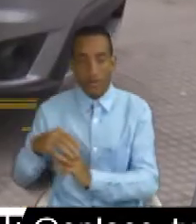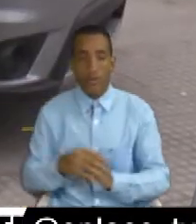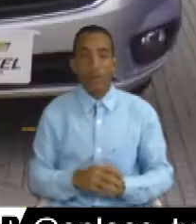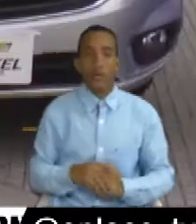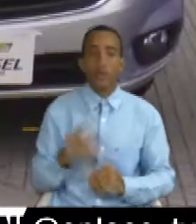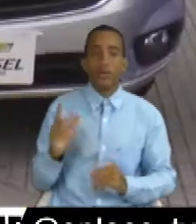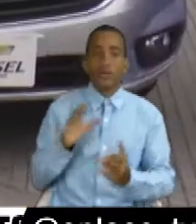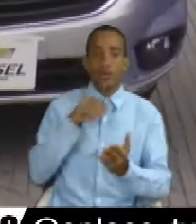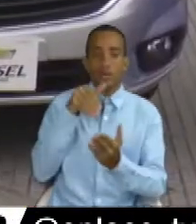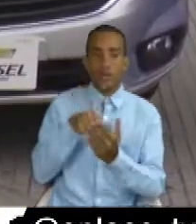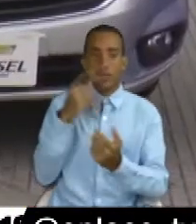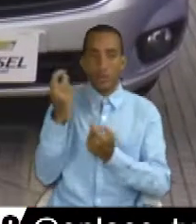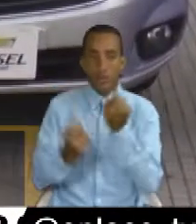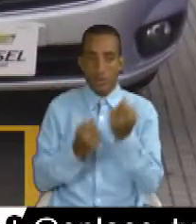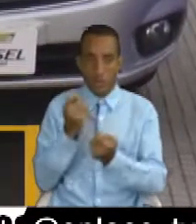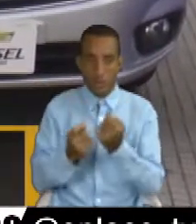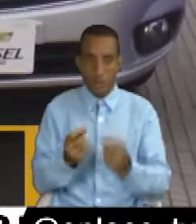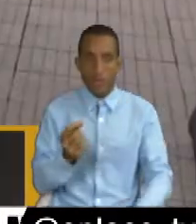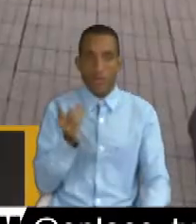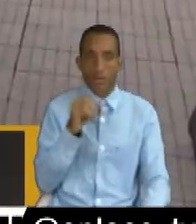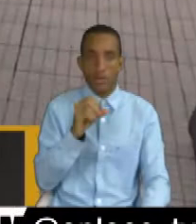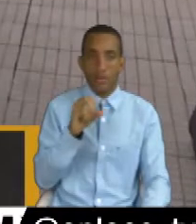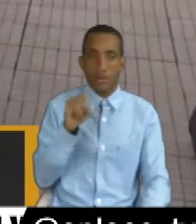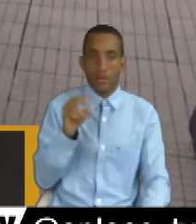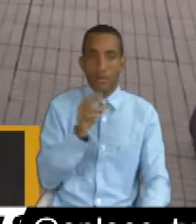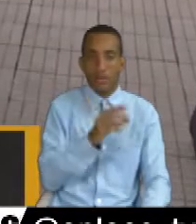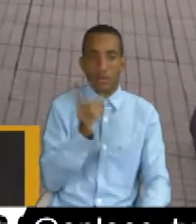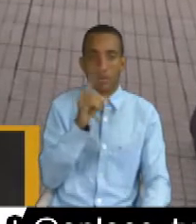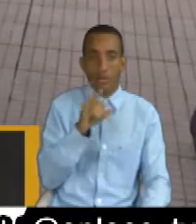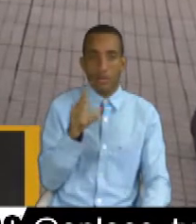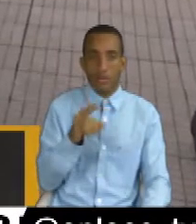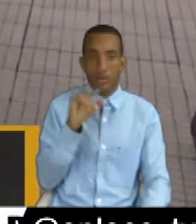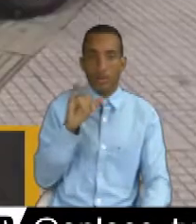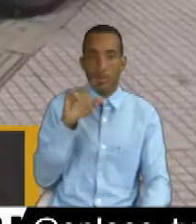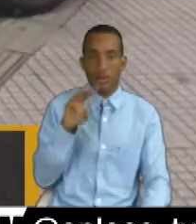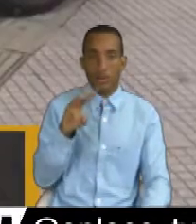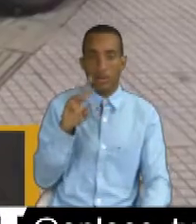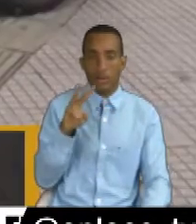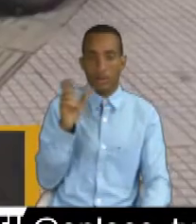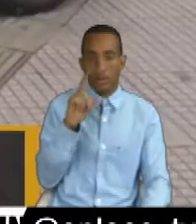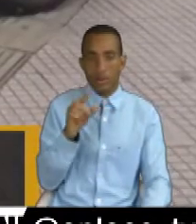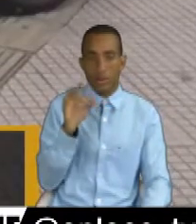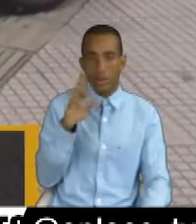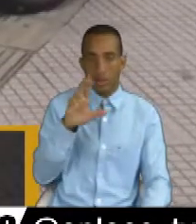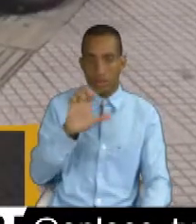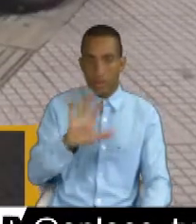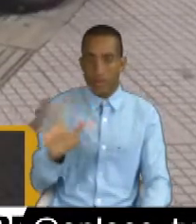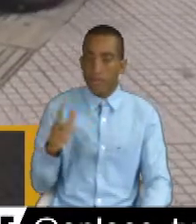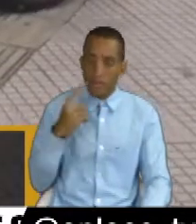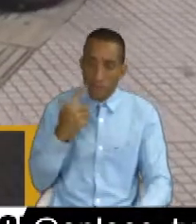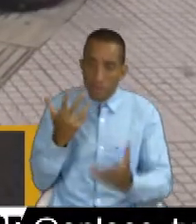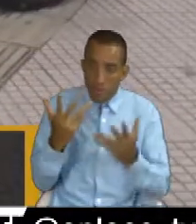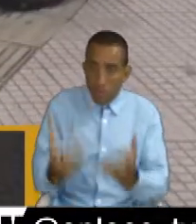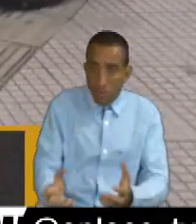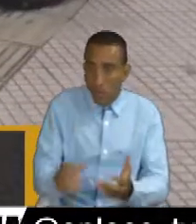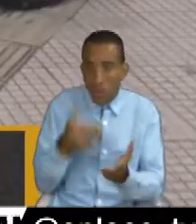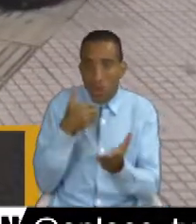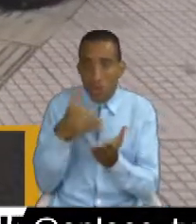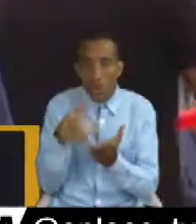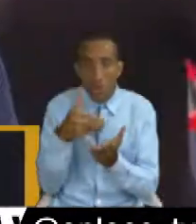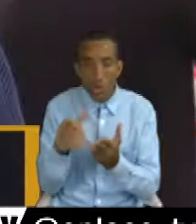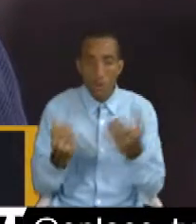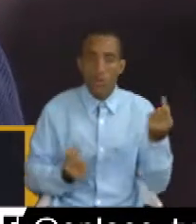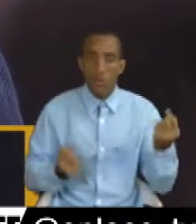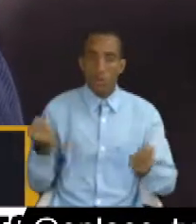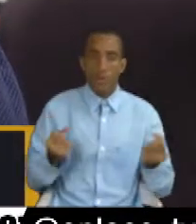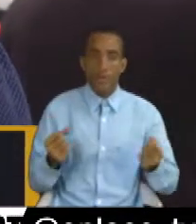San Silvestre. Hasta el 10 de junio usted puede disfrutar de ese evento que busca asesorar a quienes quieran comprar el carro de sus sueños. Hasta el